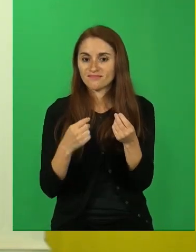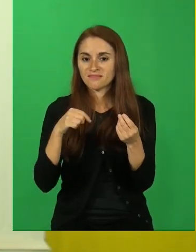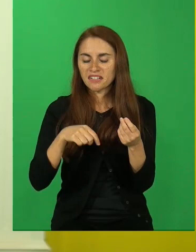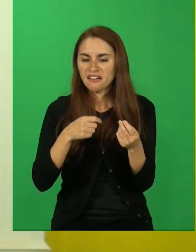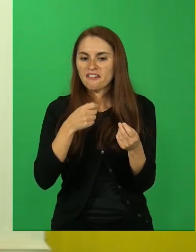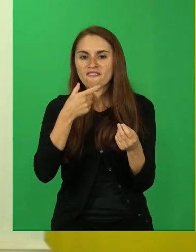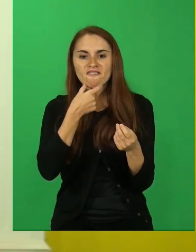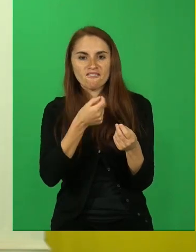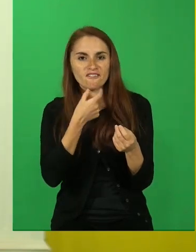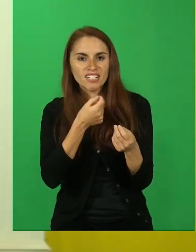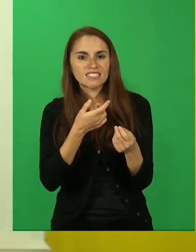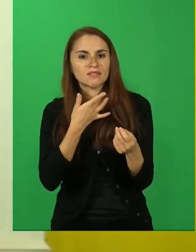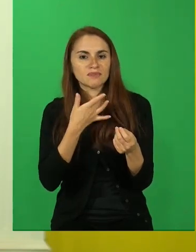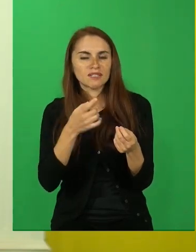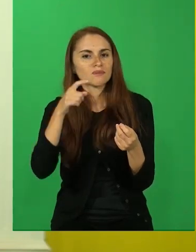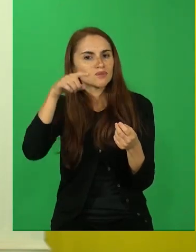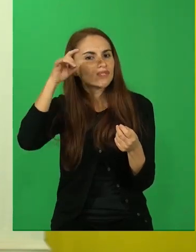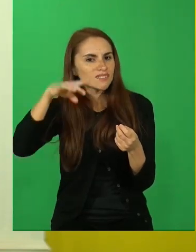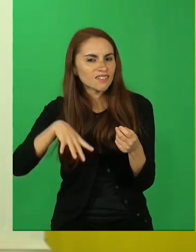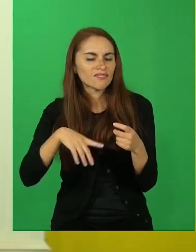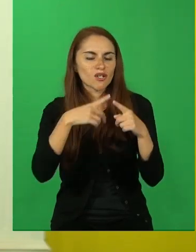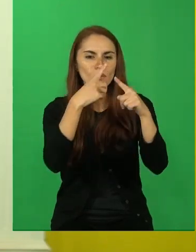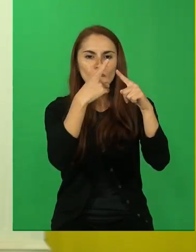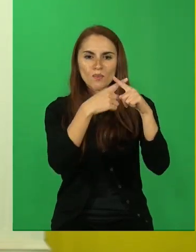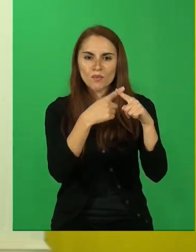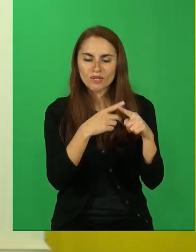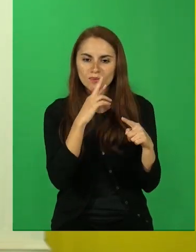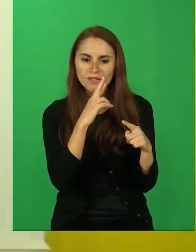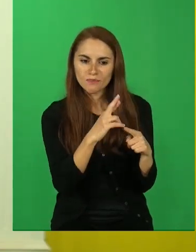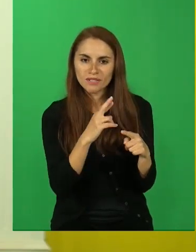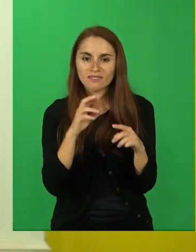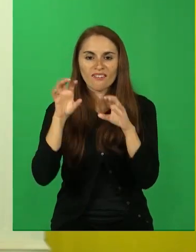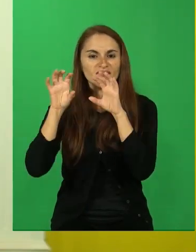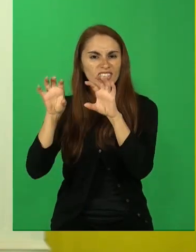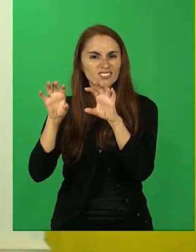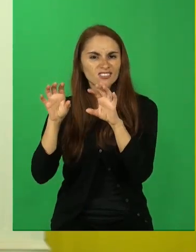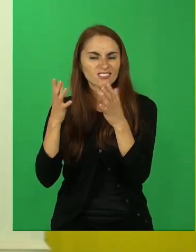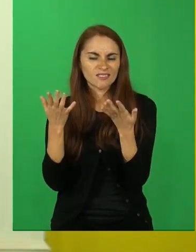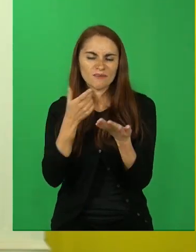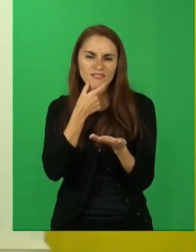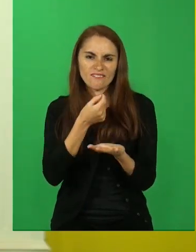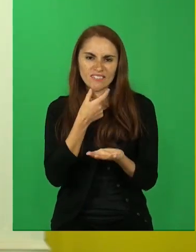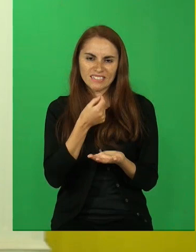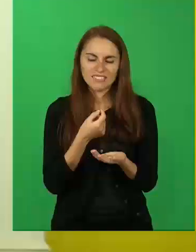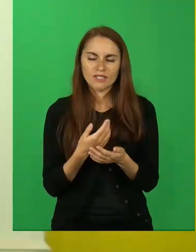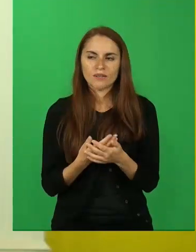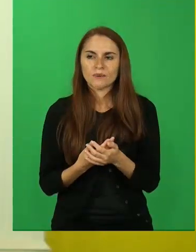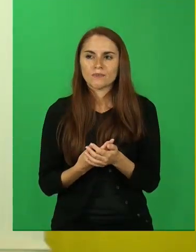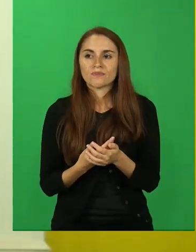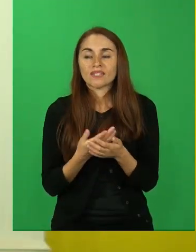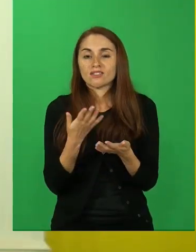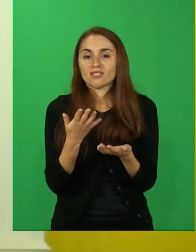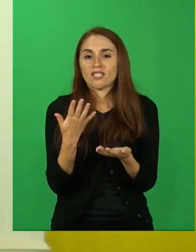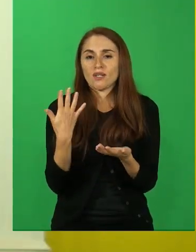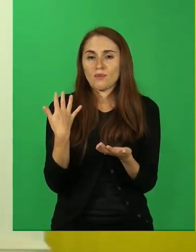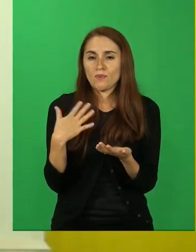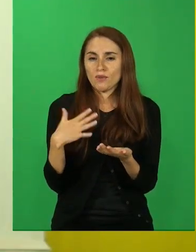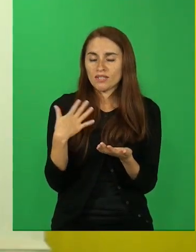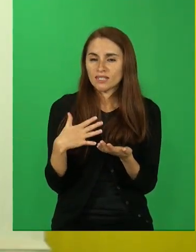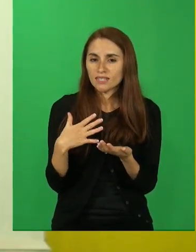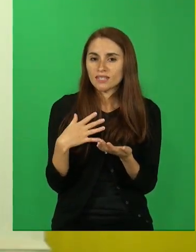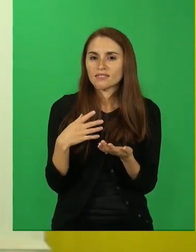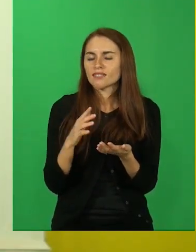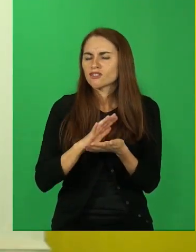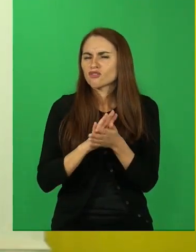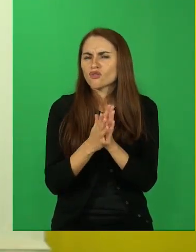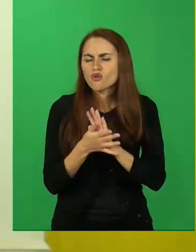que ver con múltiplos y con factores es mucho más fácil? Es necesario que para responder todo lo que te